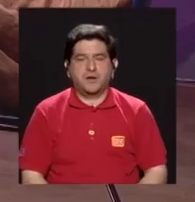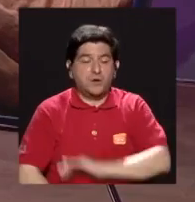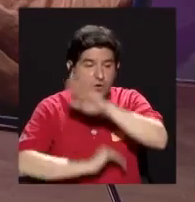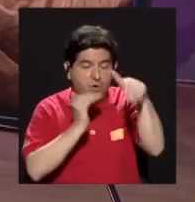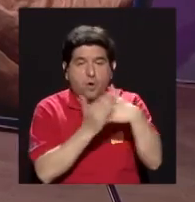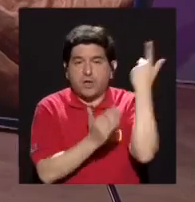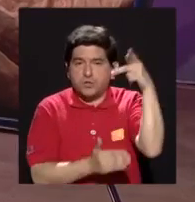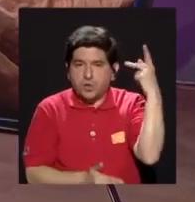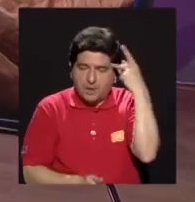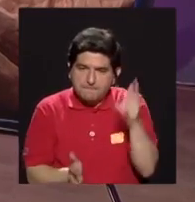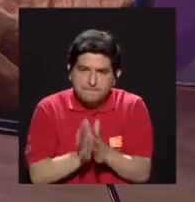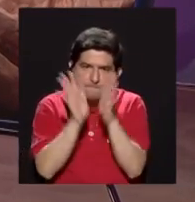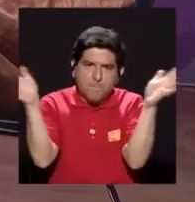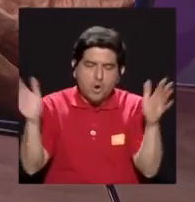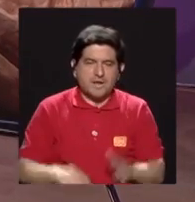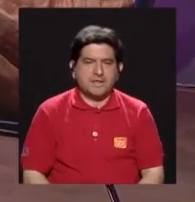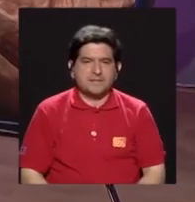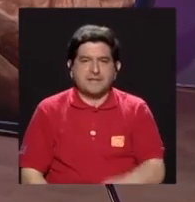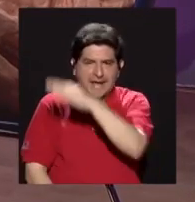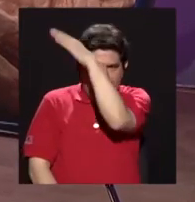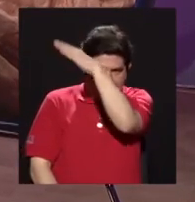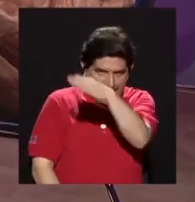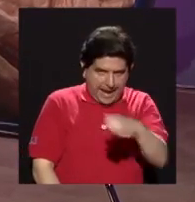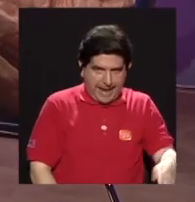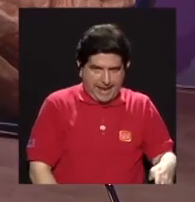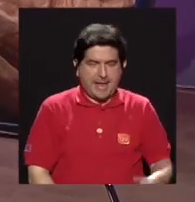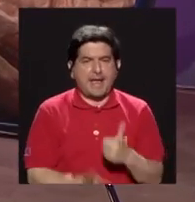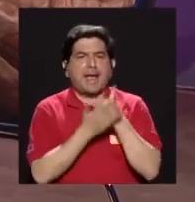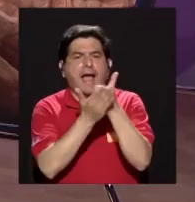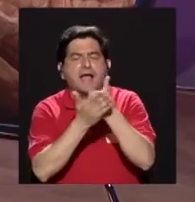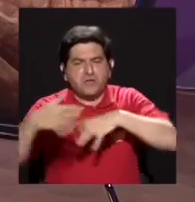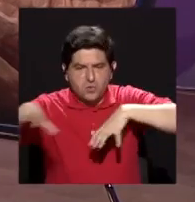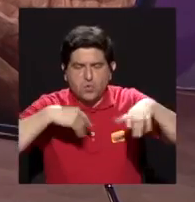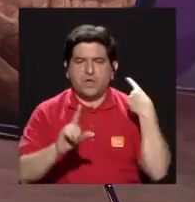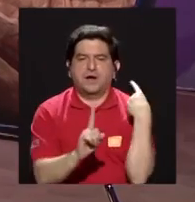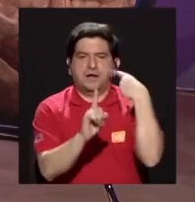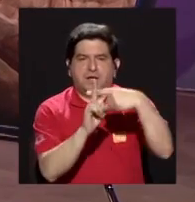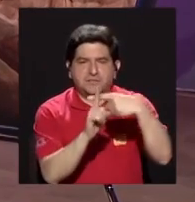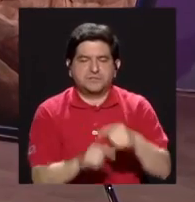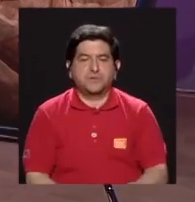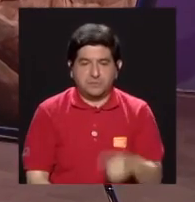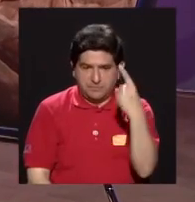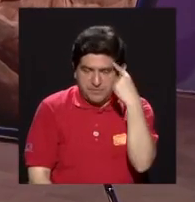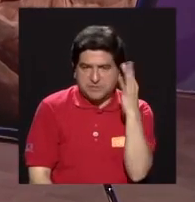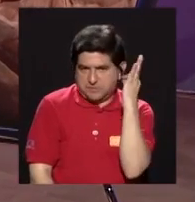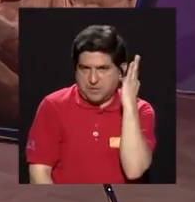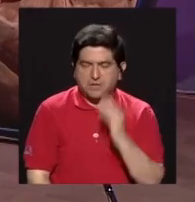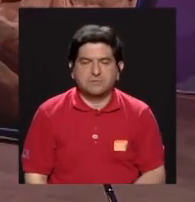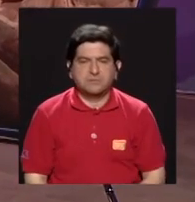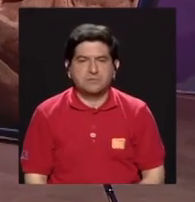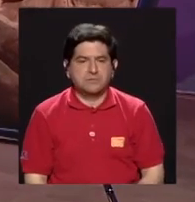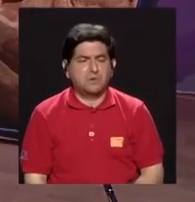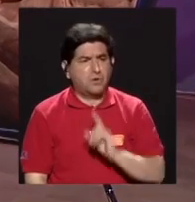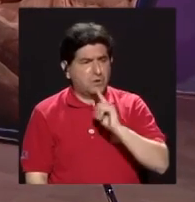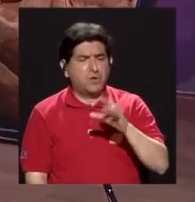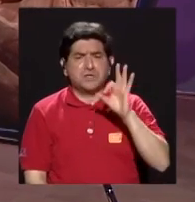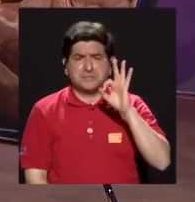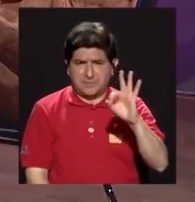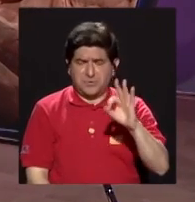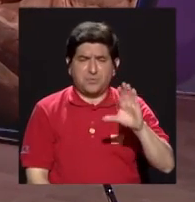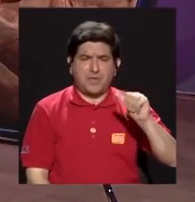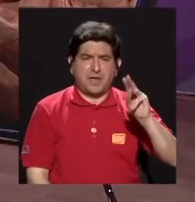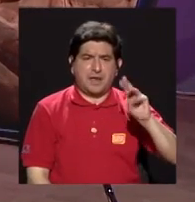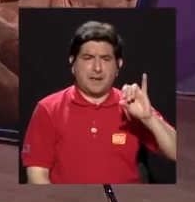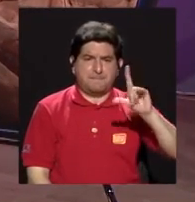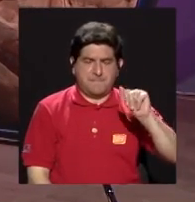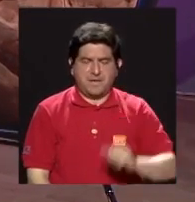toda política pública un eje transversal que ayude a tener acciones afirmativas hacia las mujeres porque esto muy bien lo decía camila se convierte